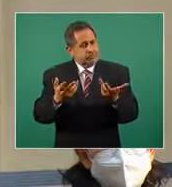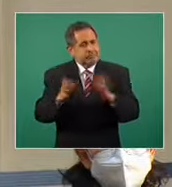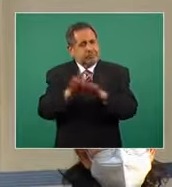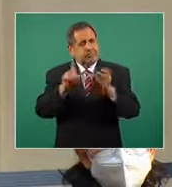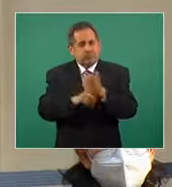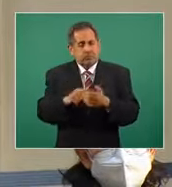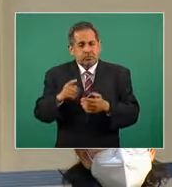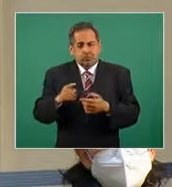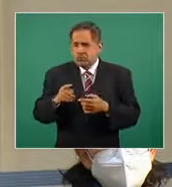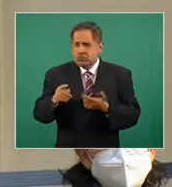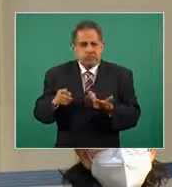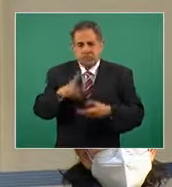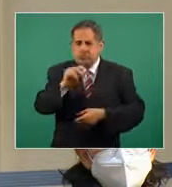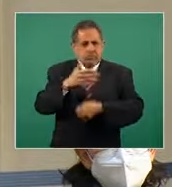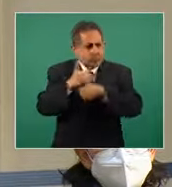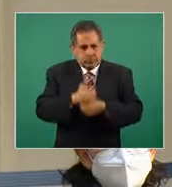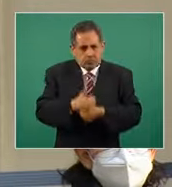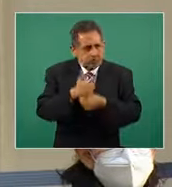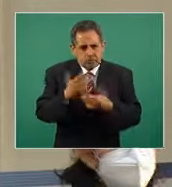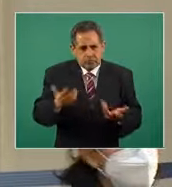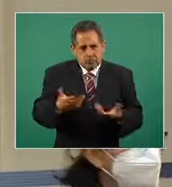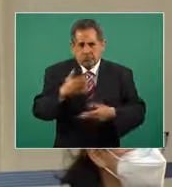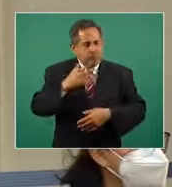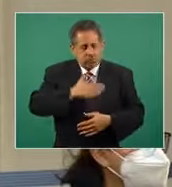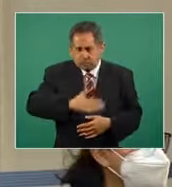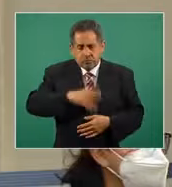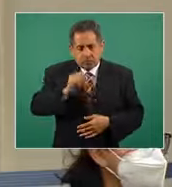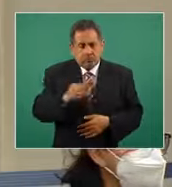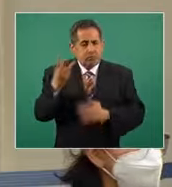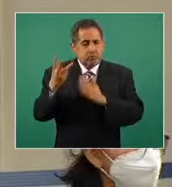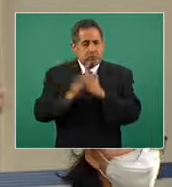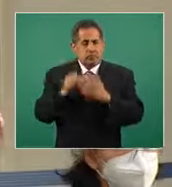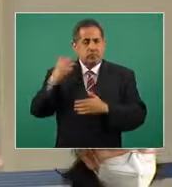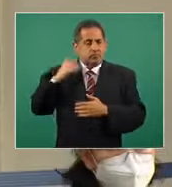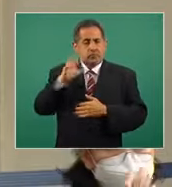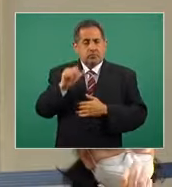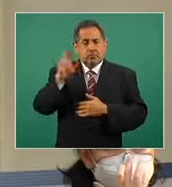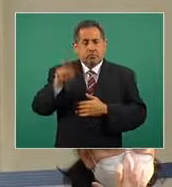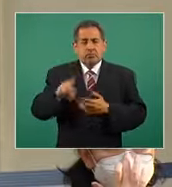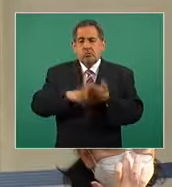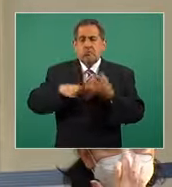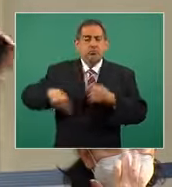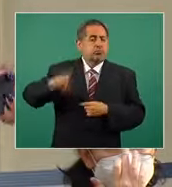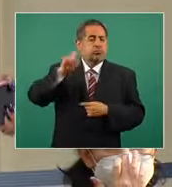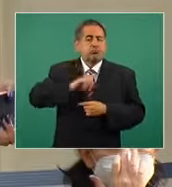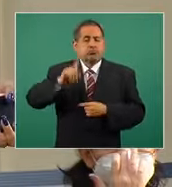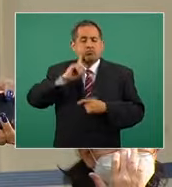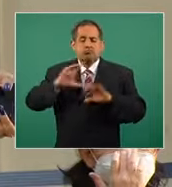no es justo que a 3 meses de esta situación que se vivió en Cancún, donde un grupo de mujeres fueron